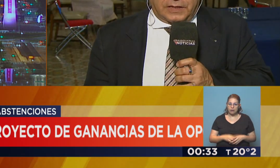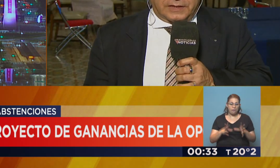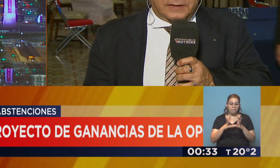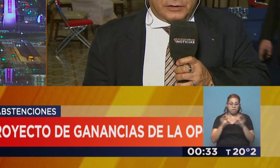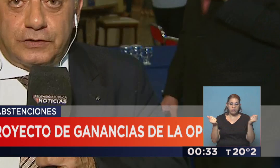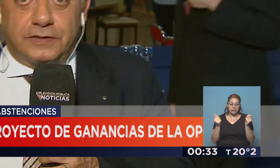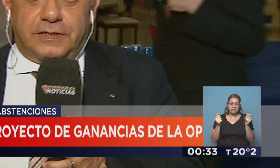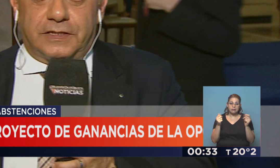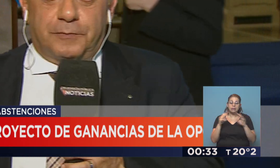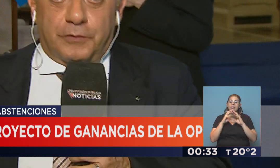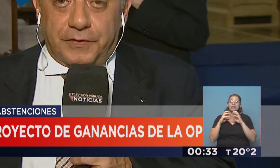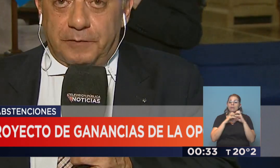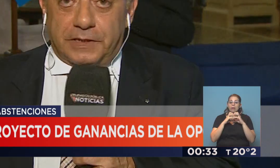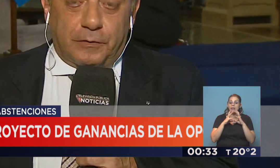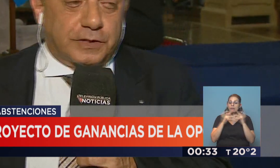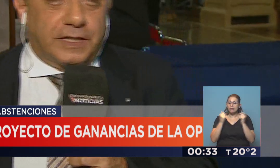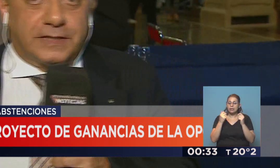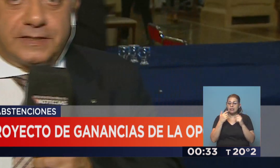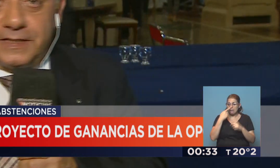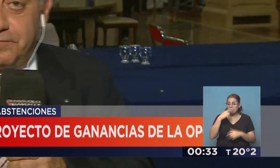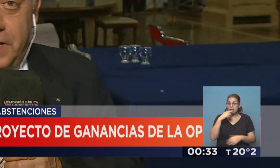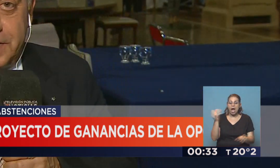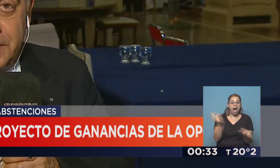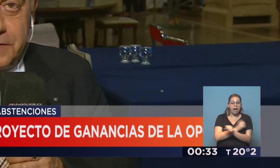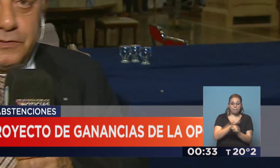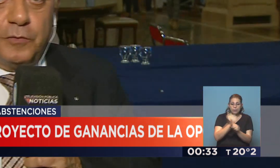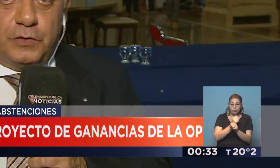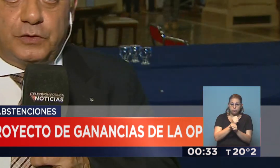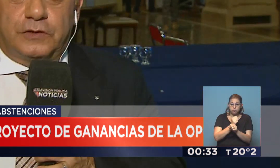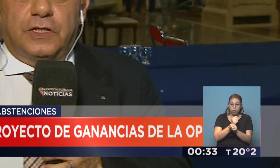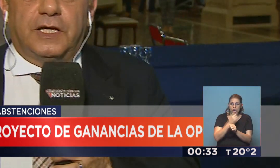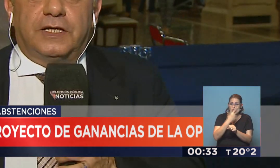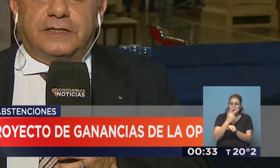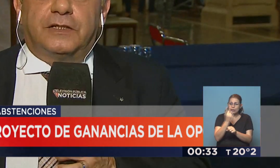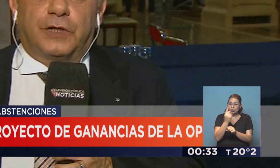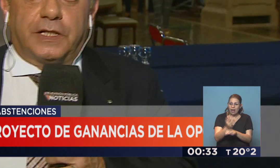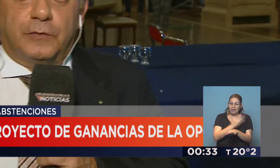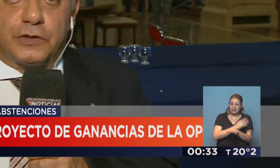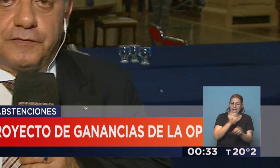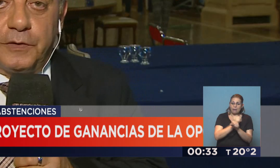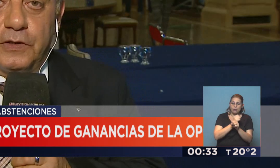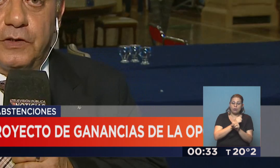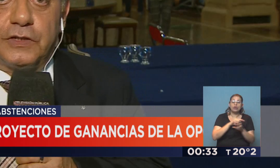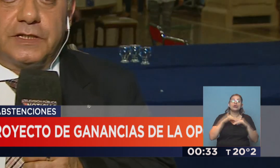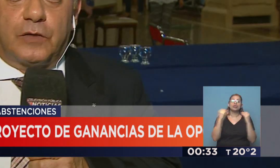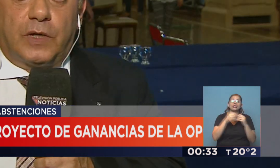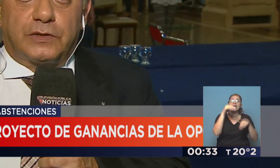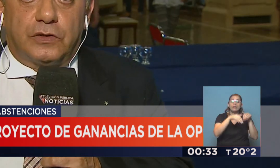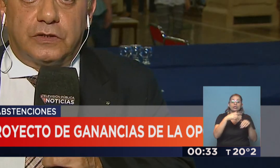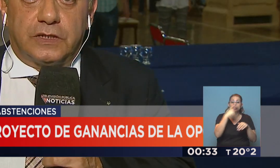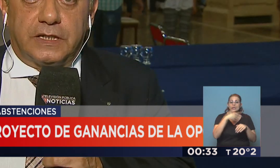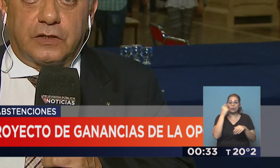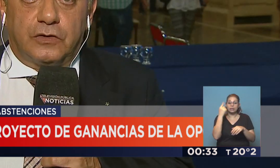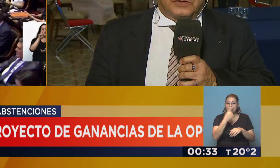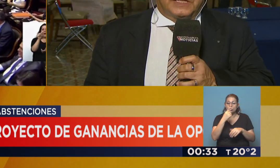Se acabó la sesión, se aprobó finalmente, como vos adelantaste, hace dos minutos, 141 votos a favor,